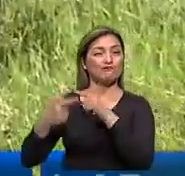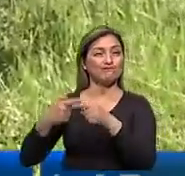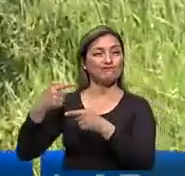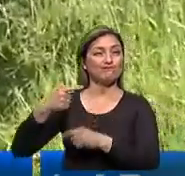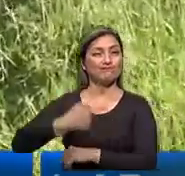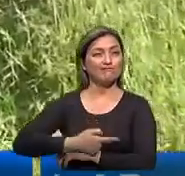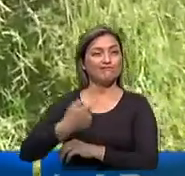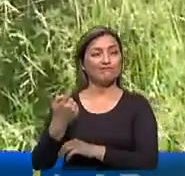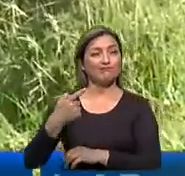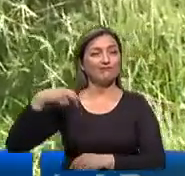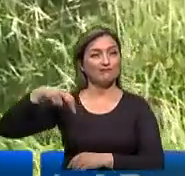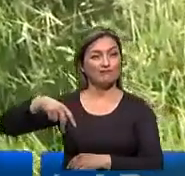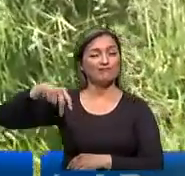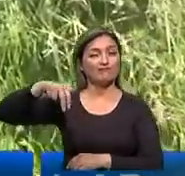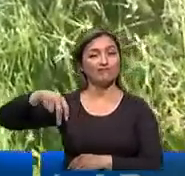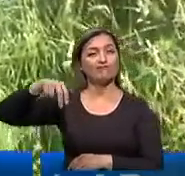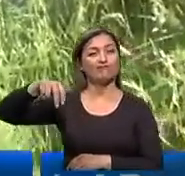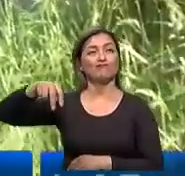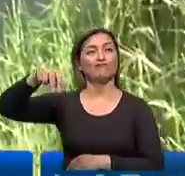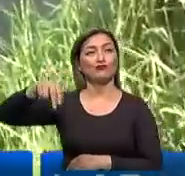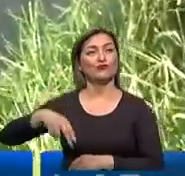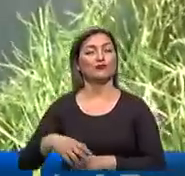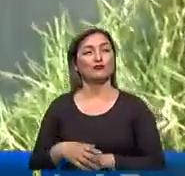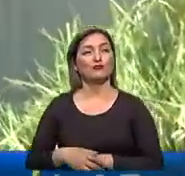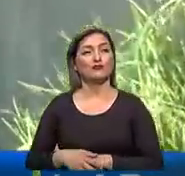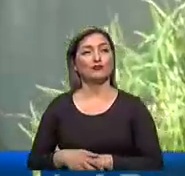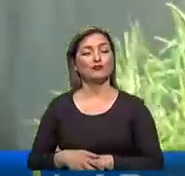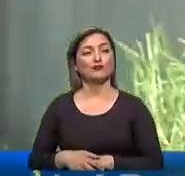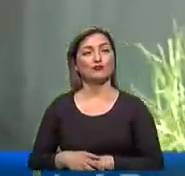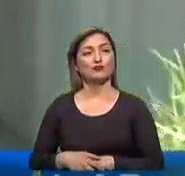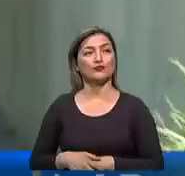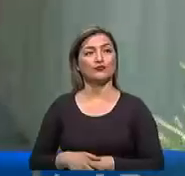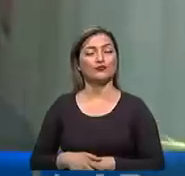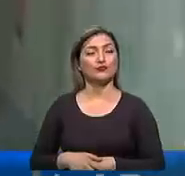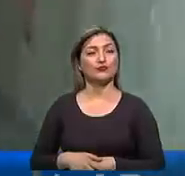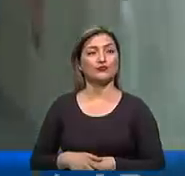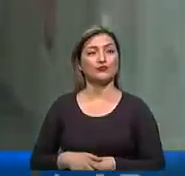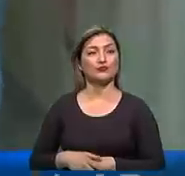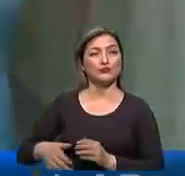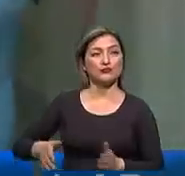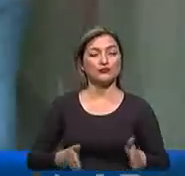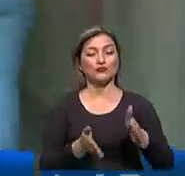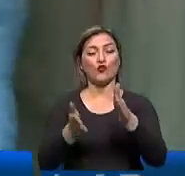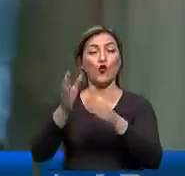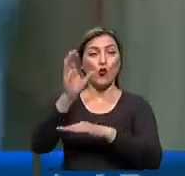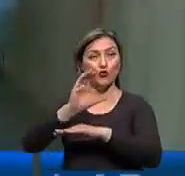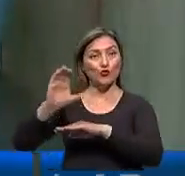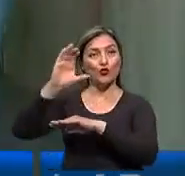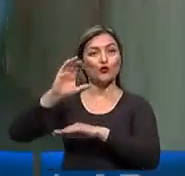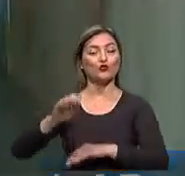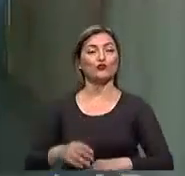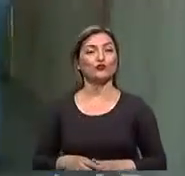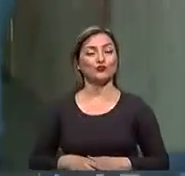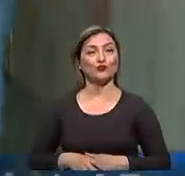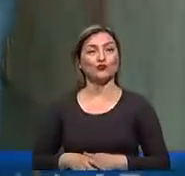días para poder cruzar la avenida Simón Bolívar. Esto que ustedes ven aquí, como les decía, es la antigua vía a Conocoto,